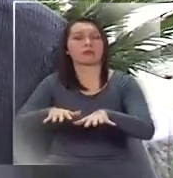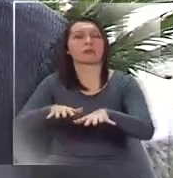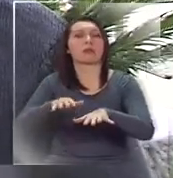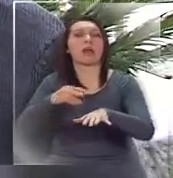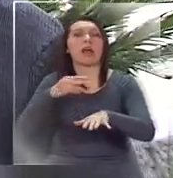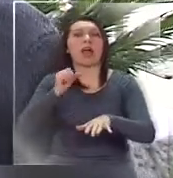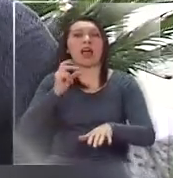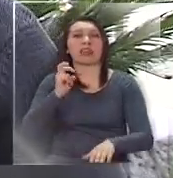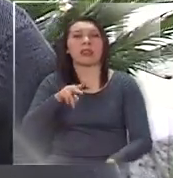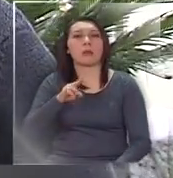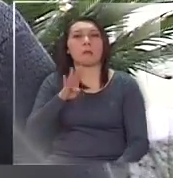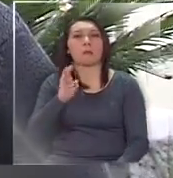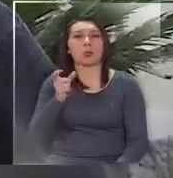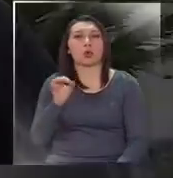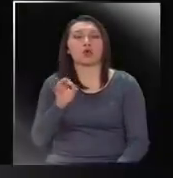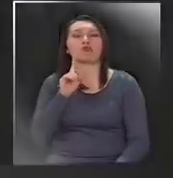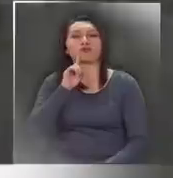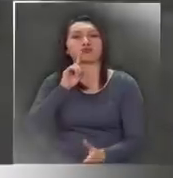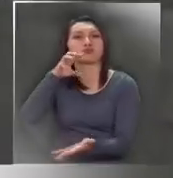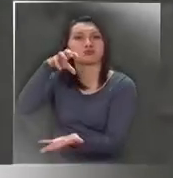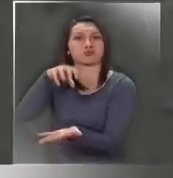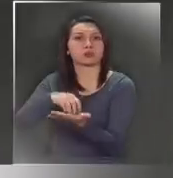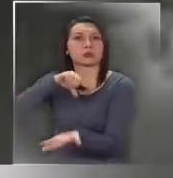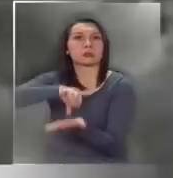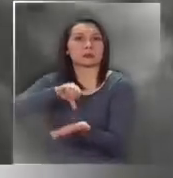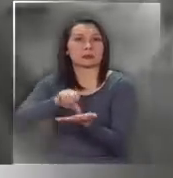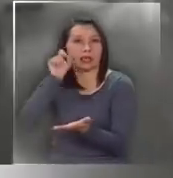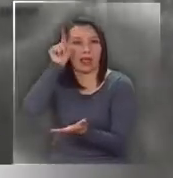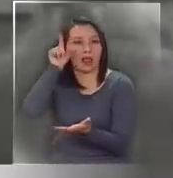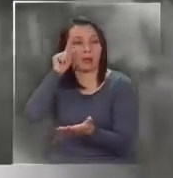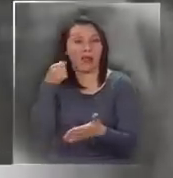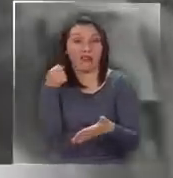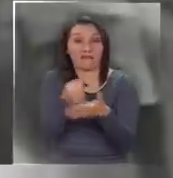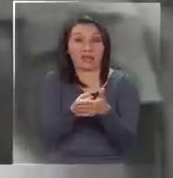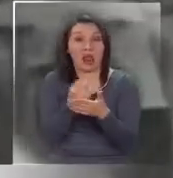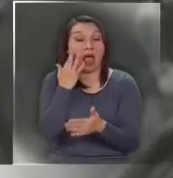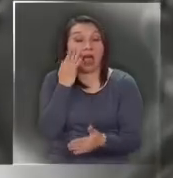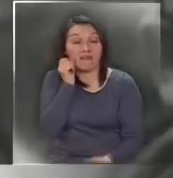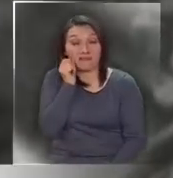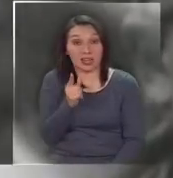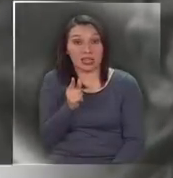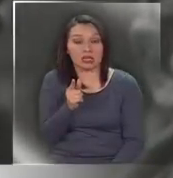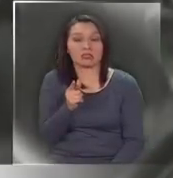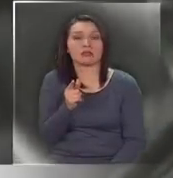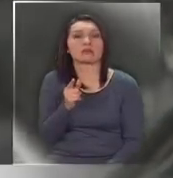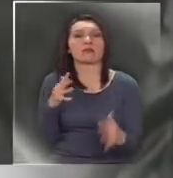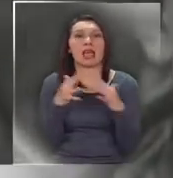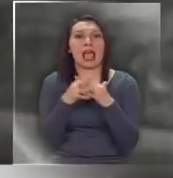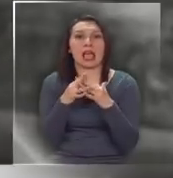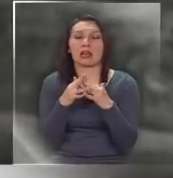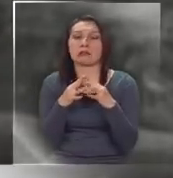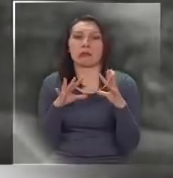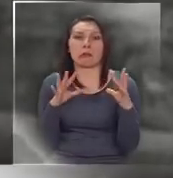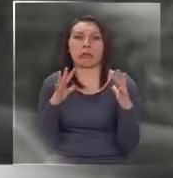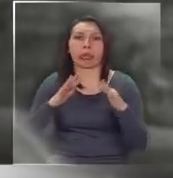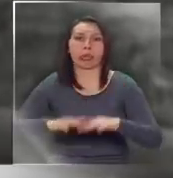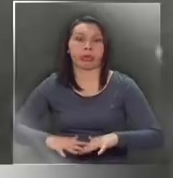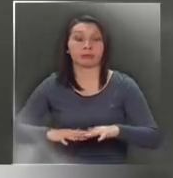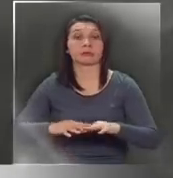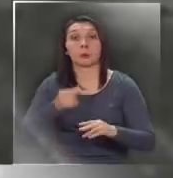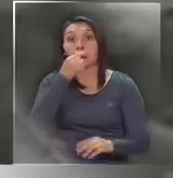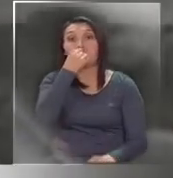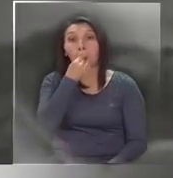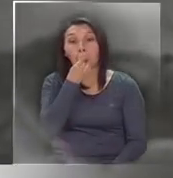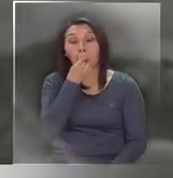Brandenburgo, que es donde se encuentra Berlín. A finales de abril, el ejército alemán ya estaba prácticamente acabado. Hitler